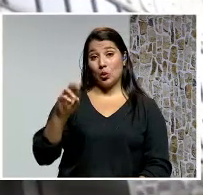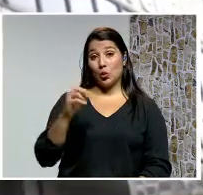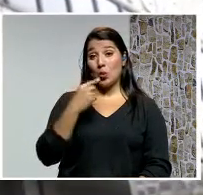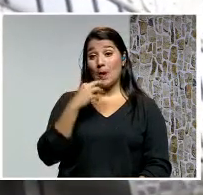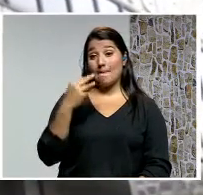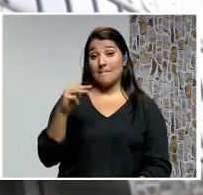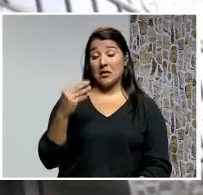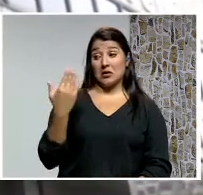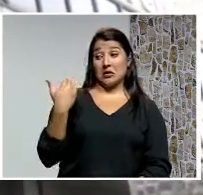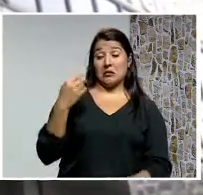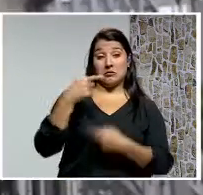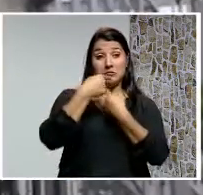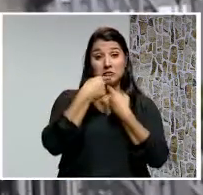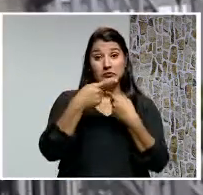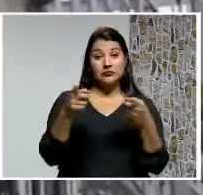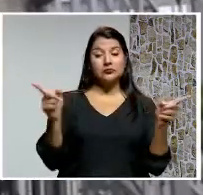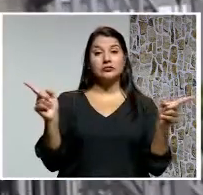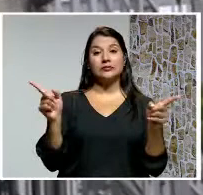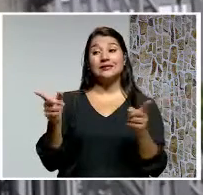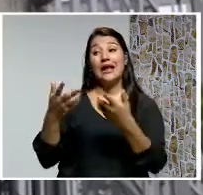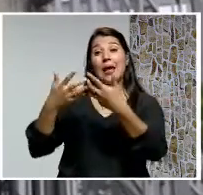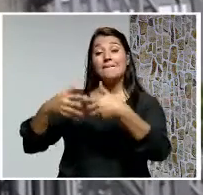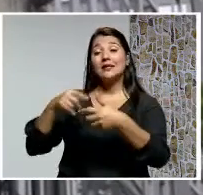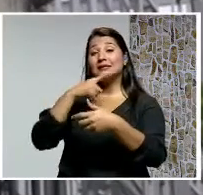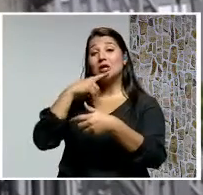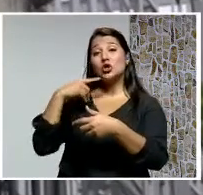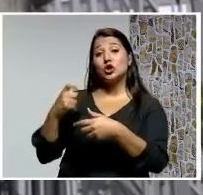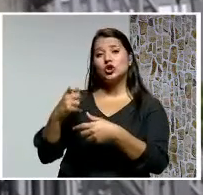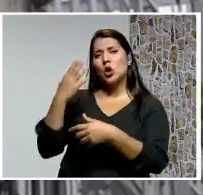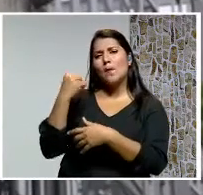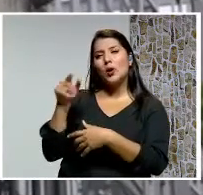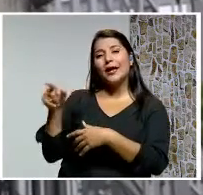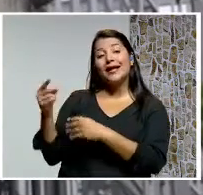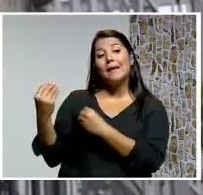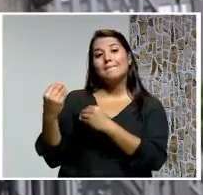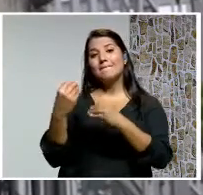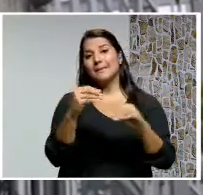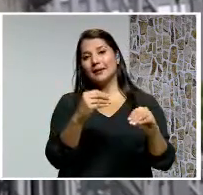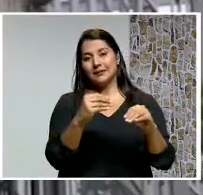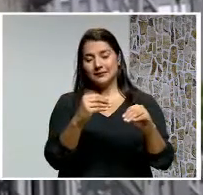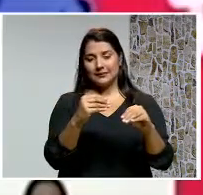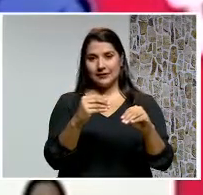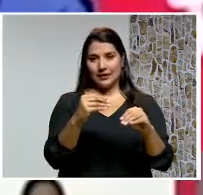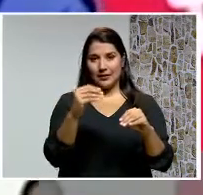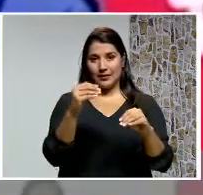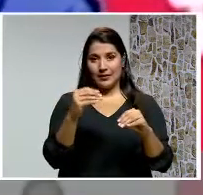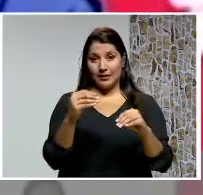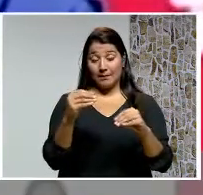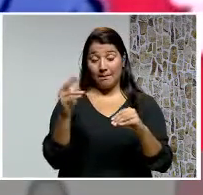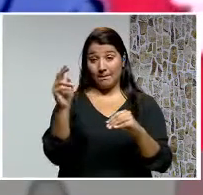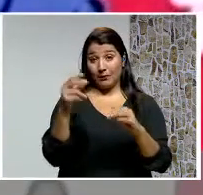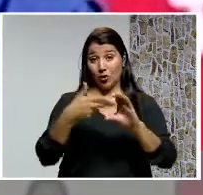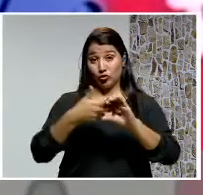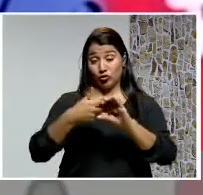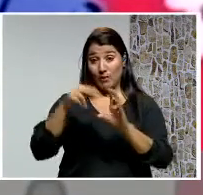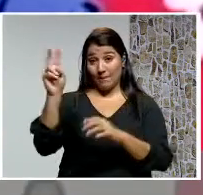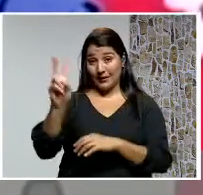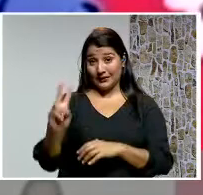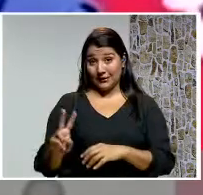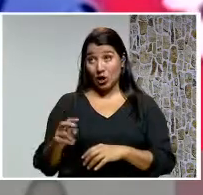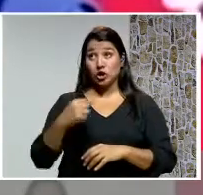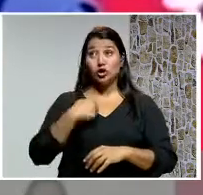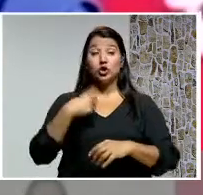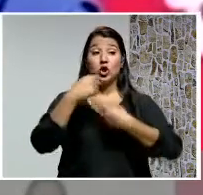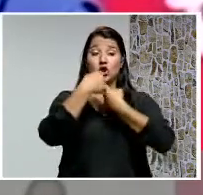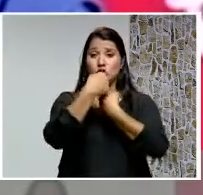Estados Unidos a una filial de la petrolera rusa Rosneft por comercializar crudo venezolano. Declaro la